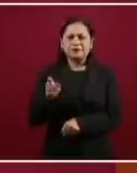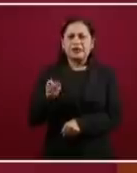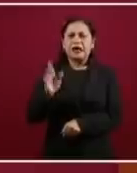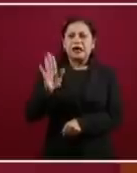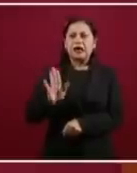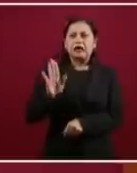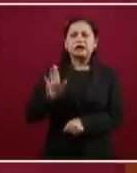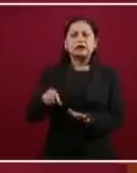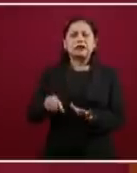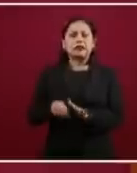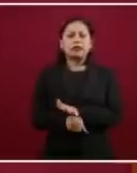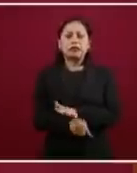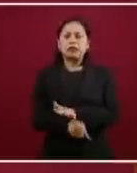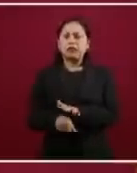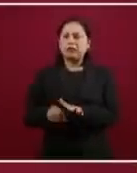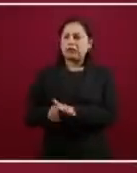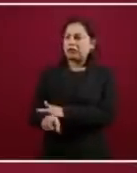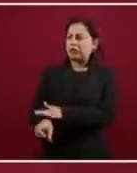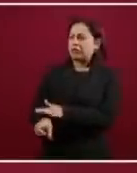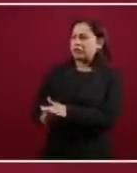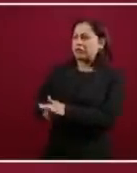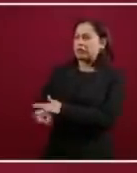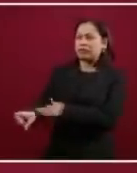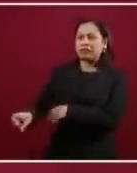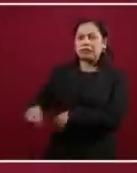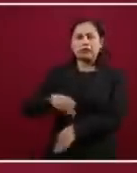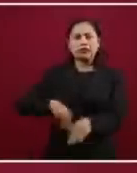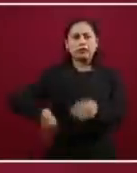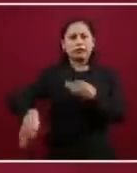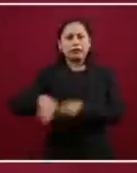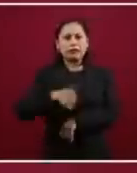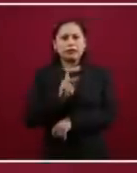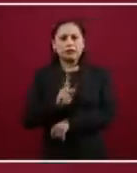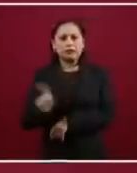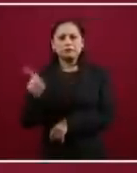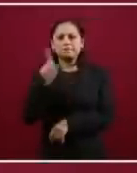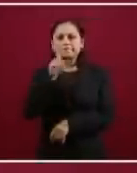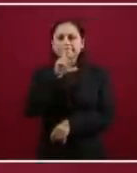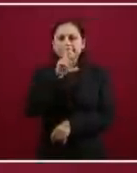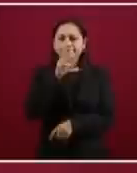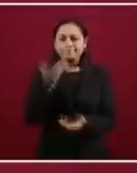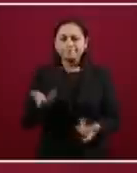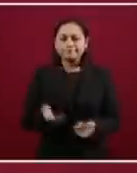a manos llenas a todos.